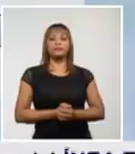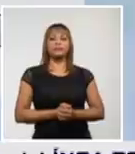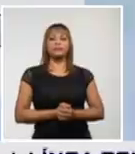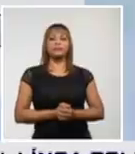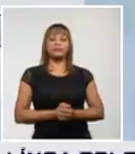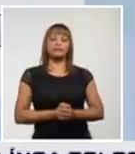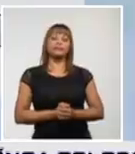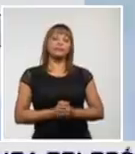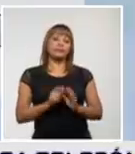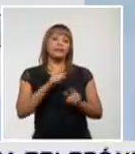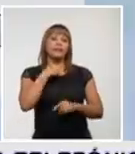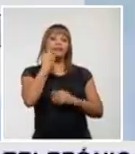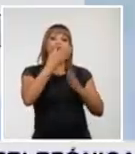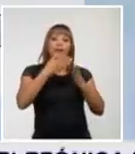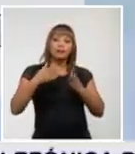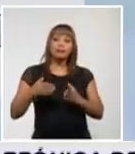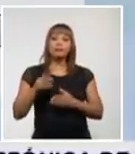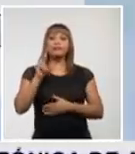Lamentablemente fallecieron